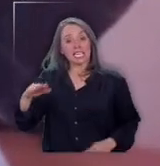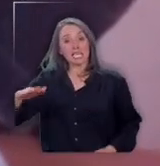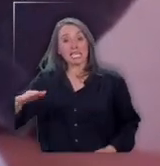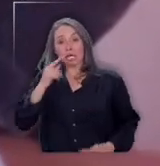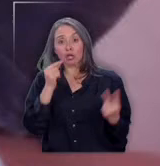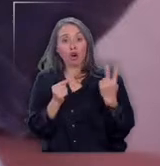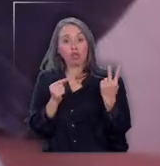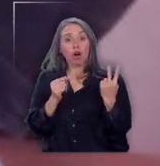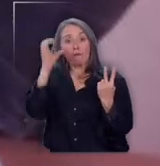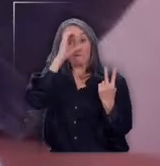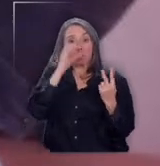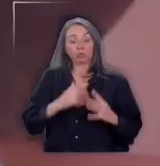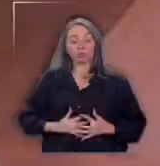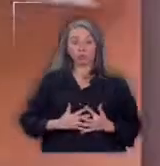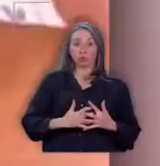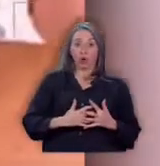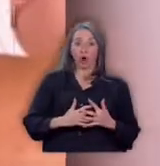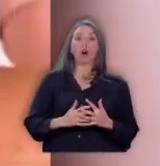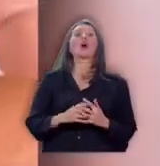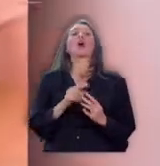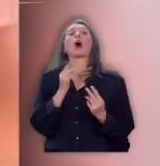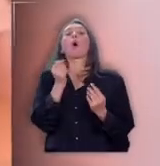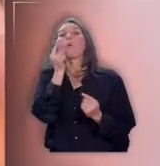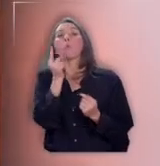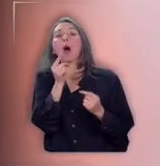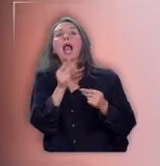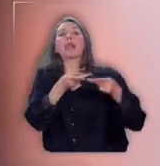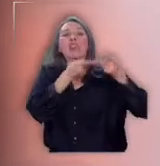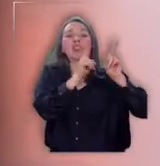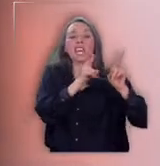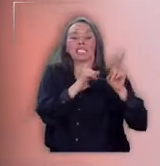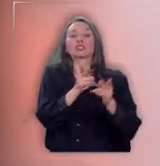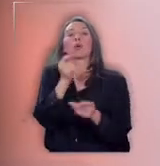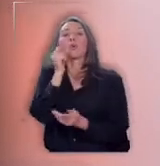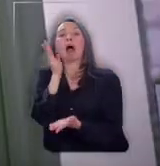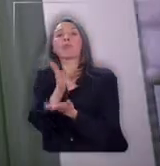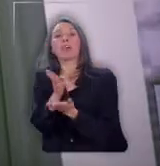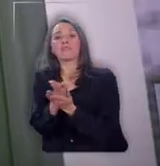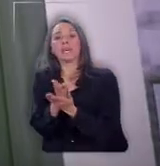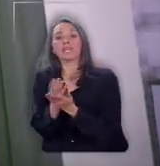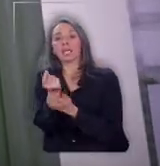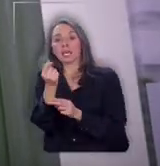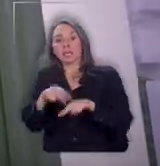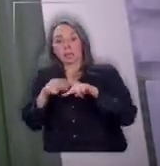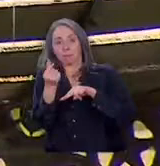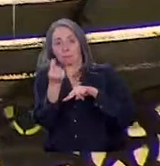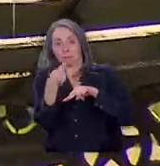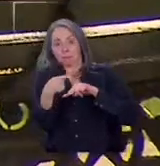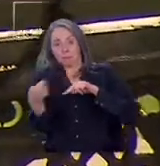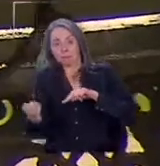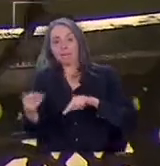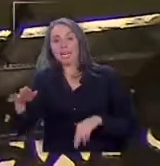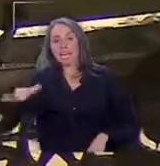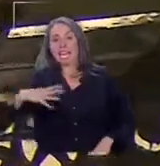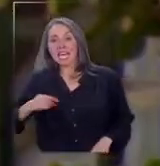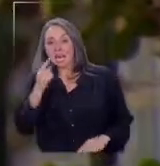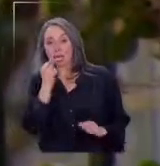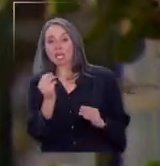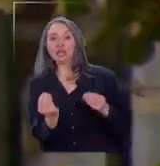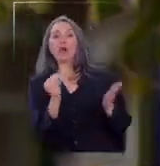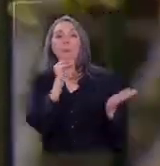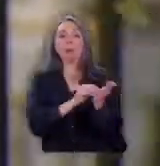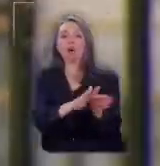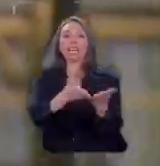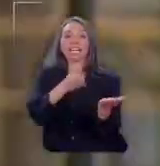que ambas buscaron y los derechos y deberes en términos legales y patrimoniales ahora El pequeño deberá quedar inscrito como hijo